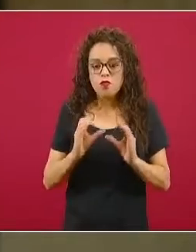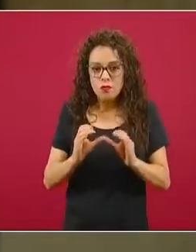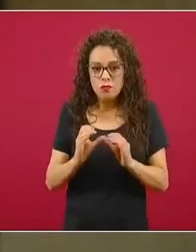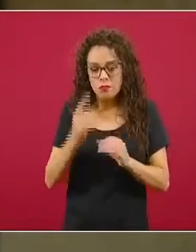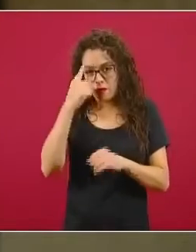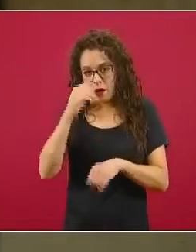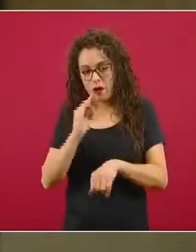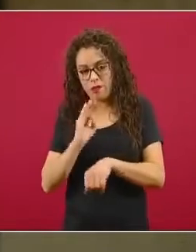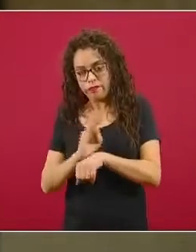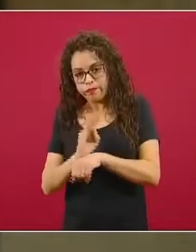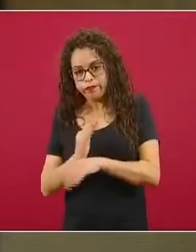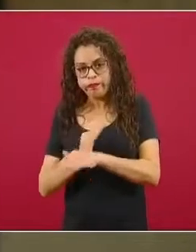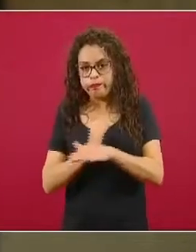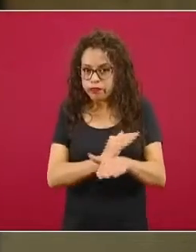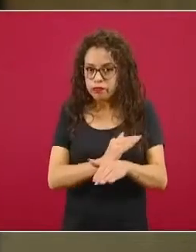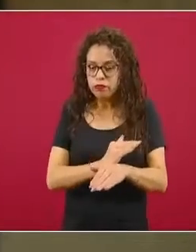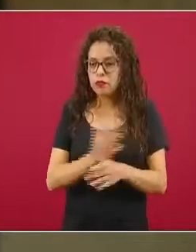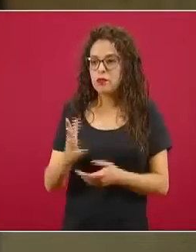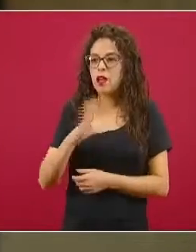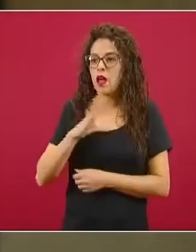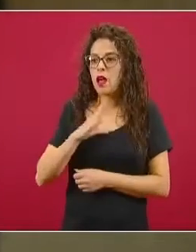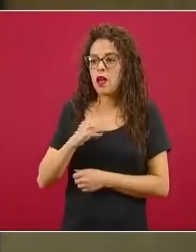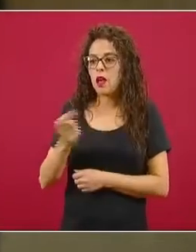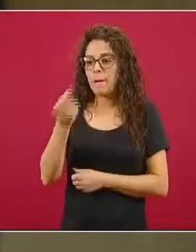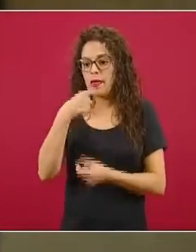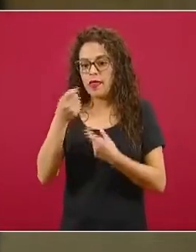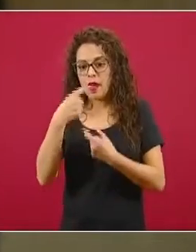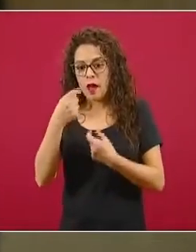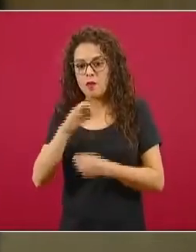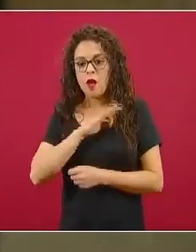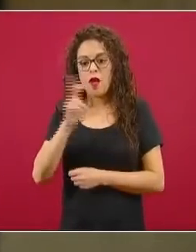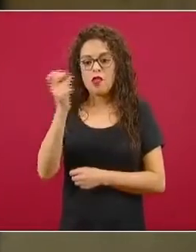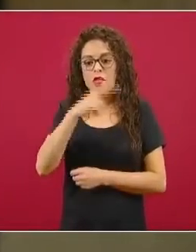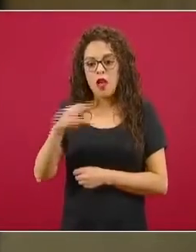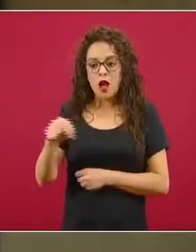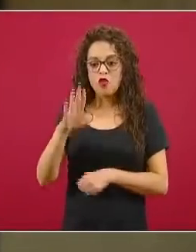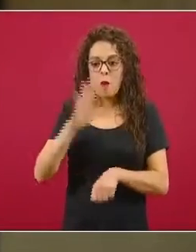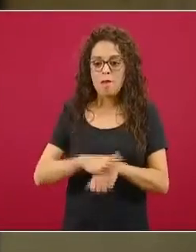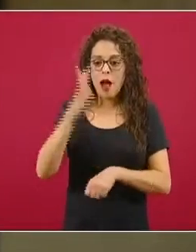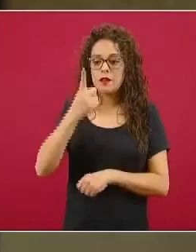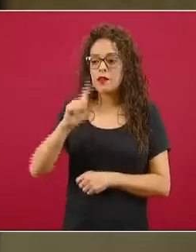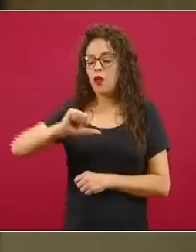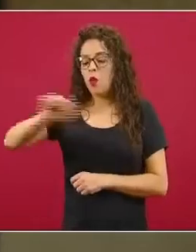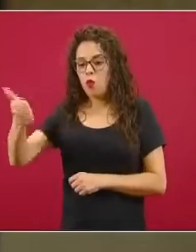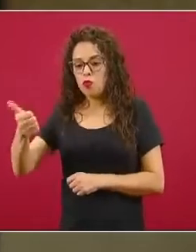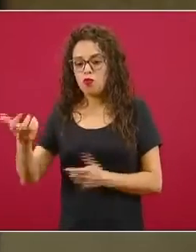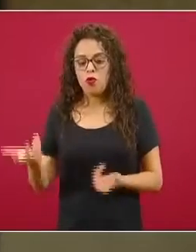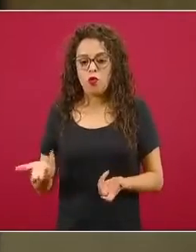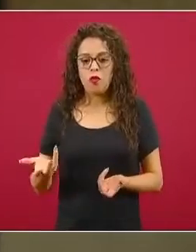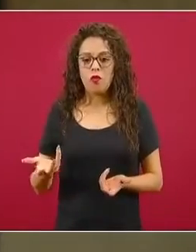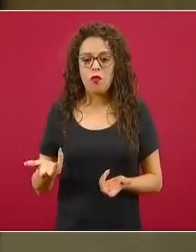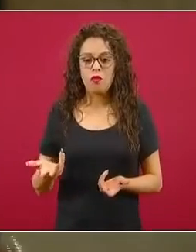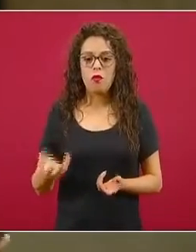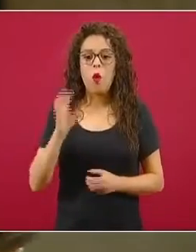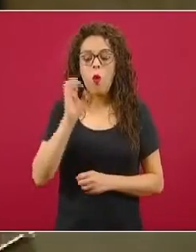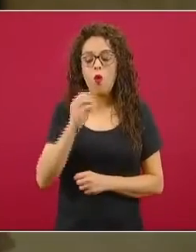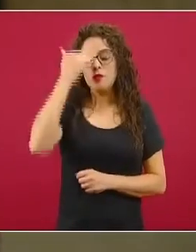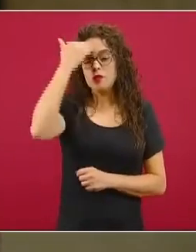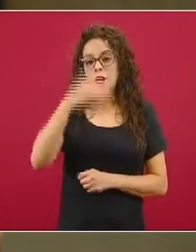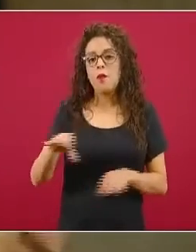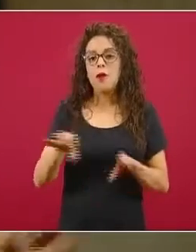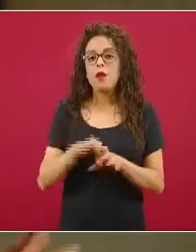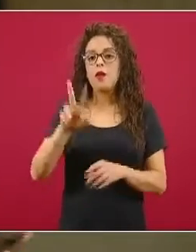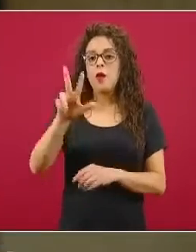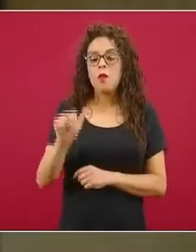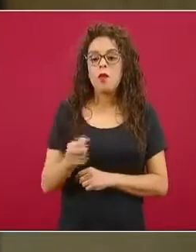Saber si hay algunos medicamentos que afecten más a otros y sobre todo, pues saber cómo se va a tratar